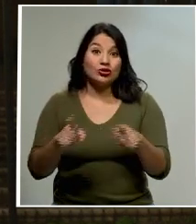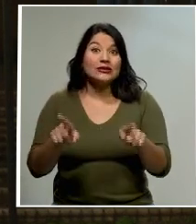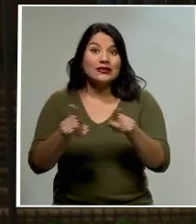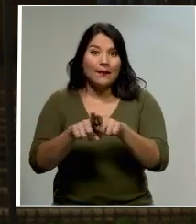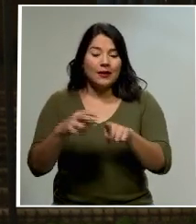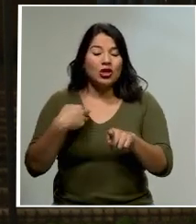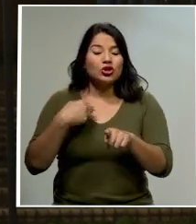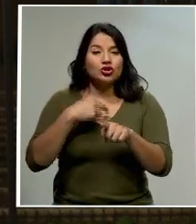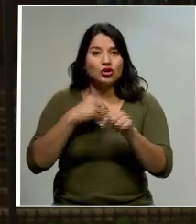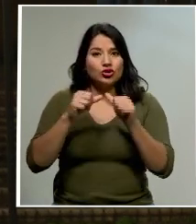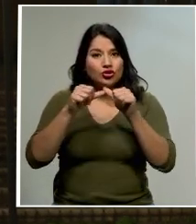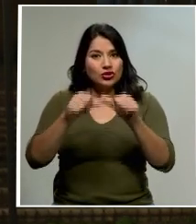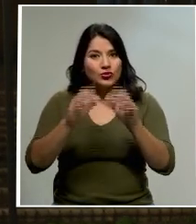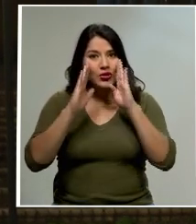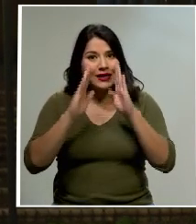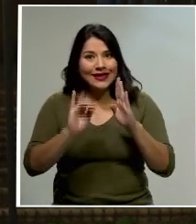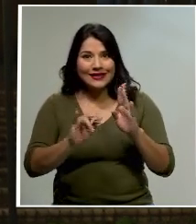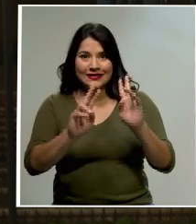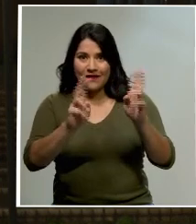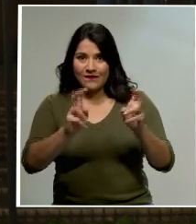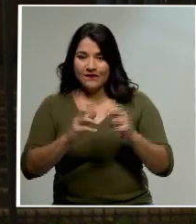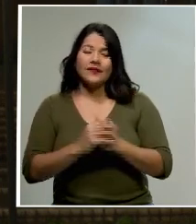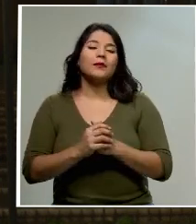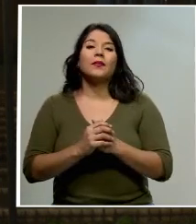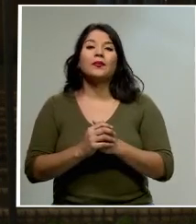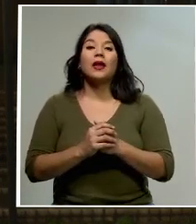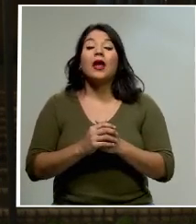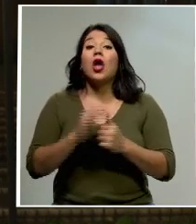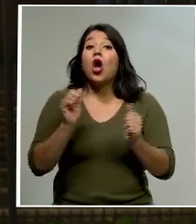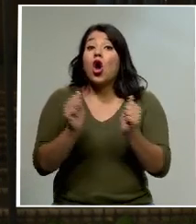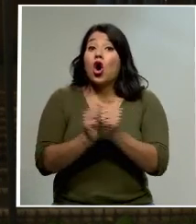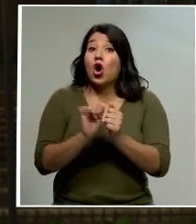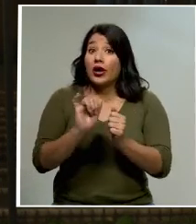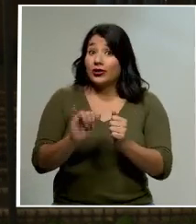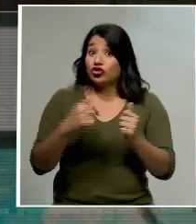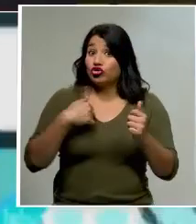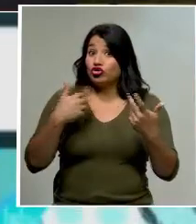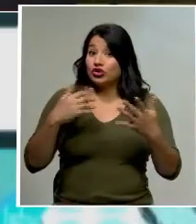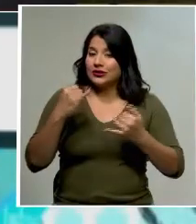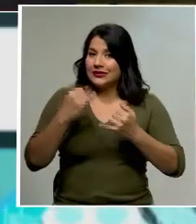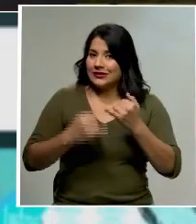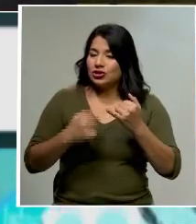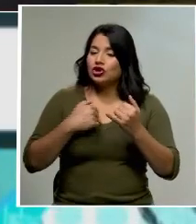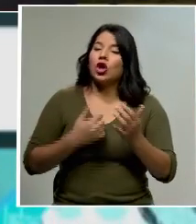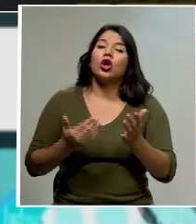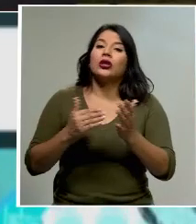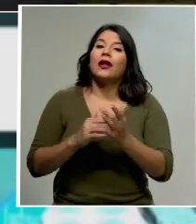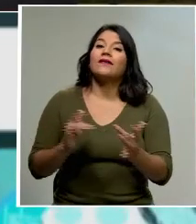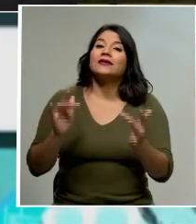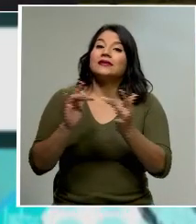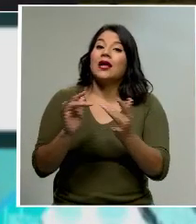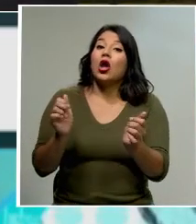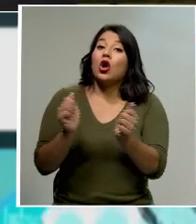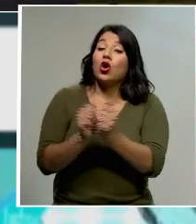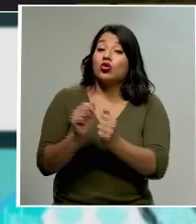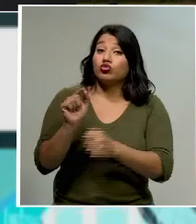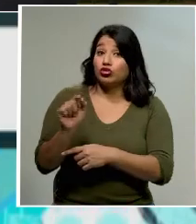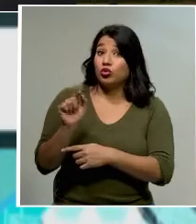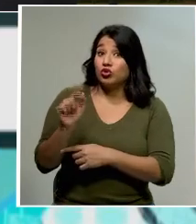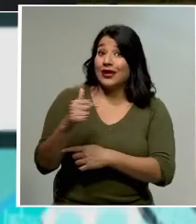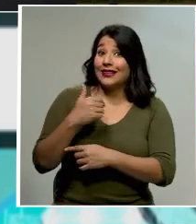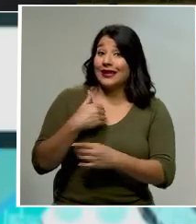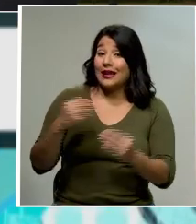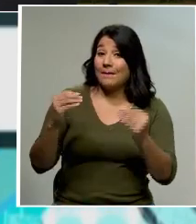dando seguimiento a esta información. Ernesto, televidentes, con esto regresamos allá al set principal de Costa Rica Noticias, donde hay muchísimo